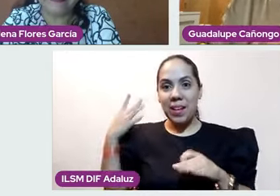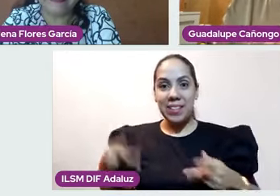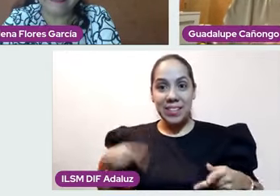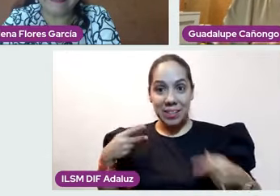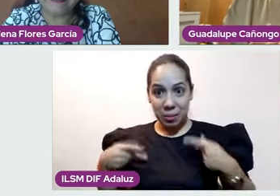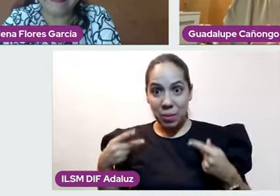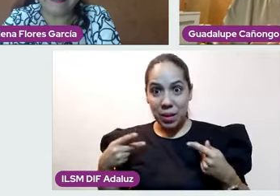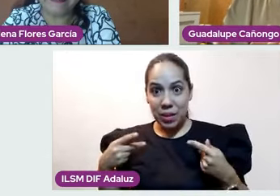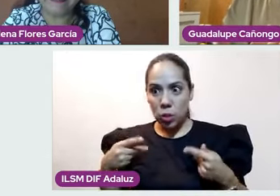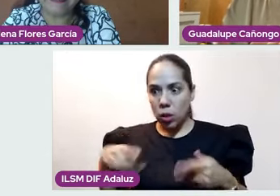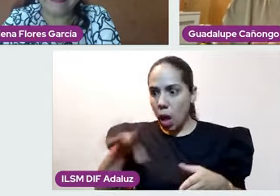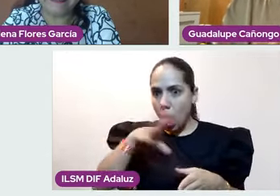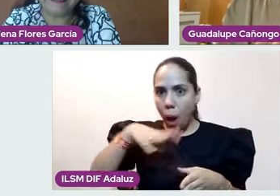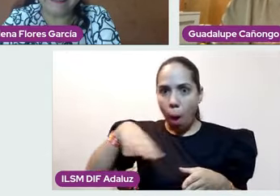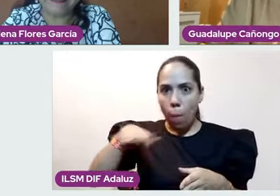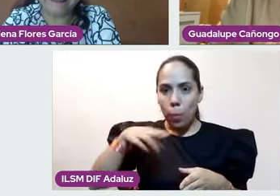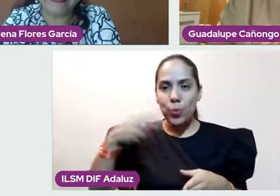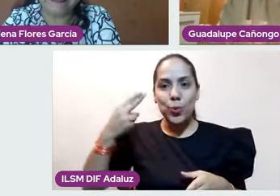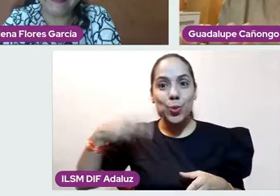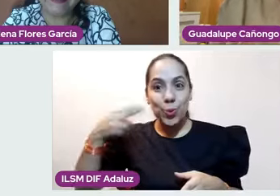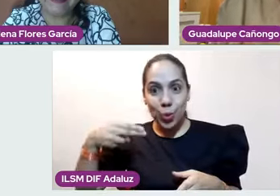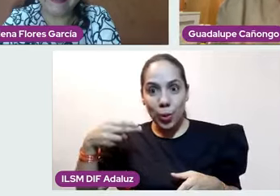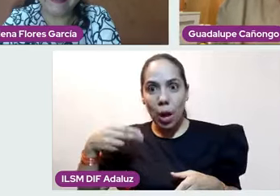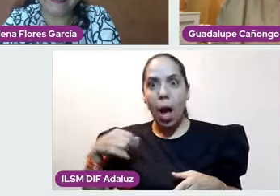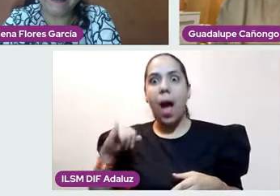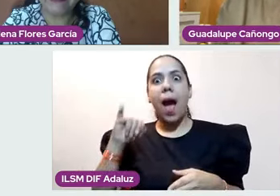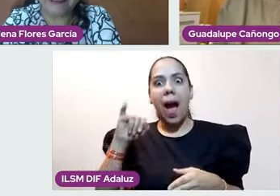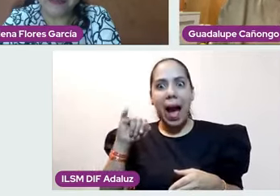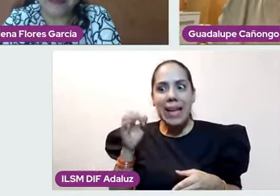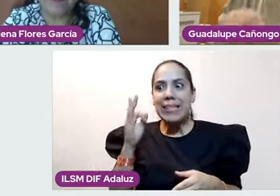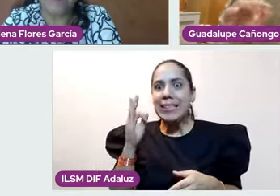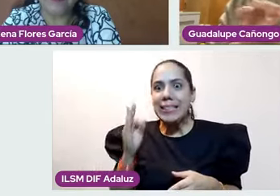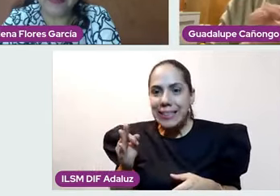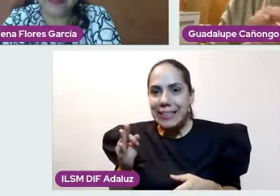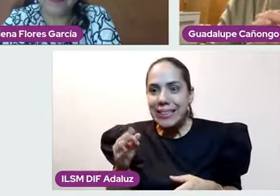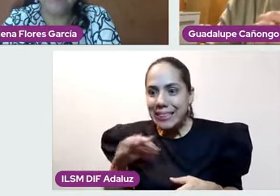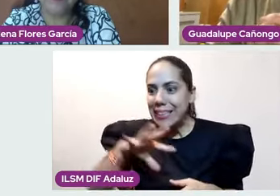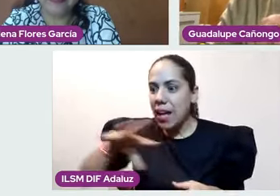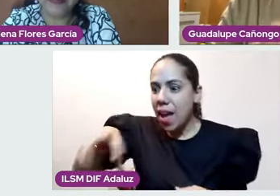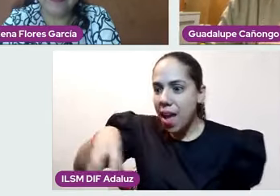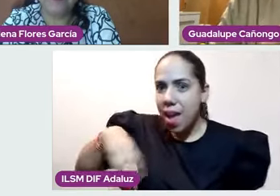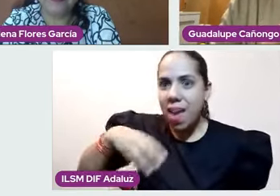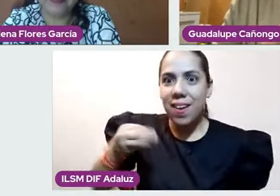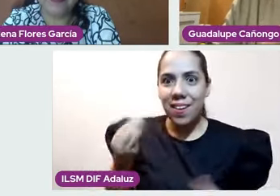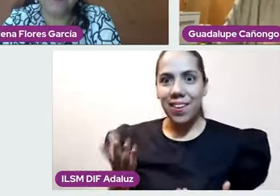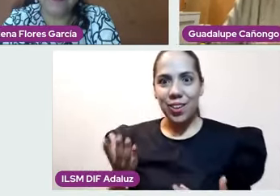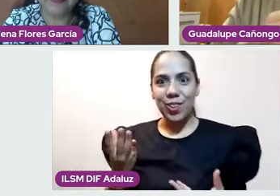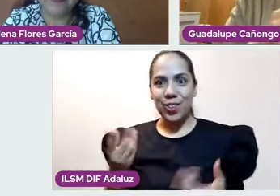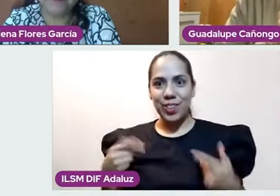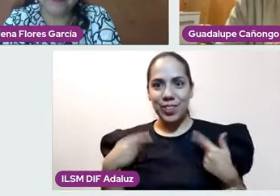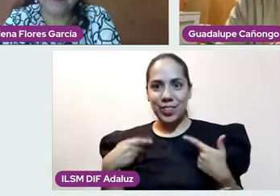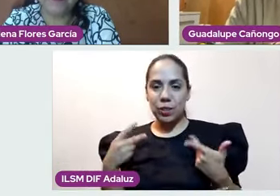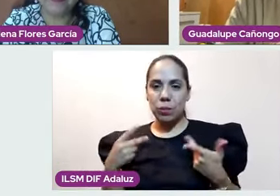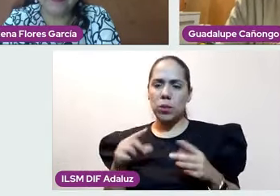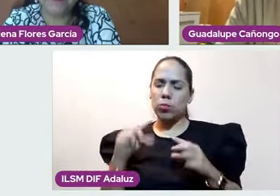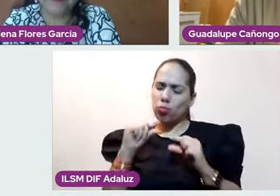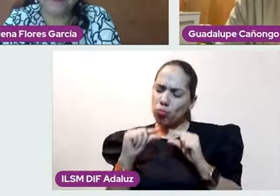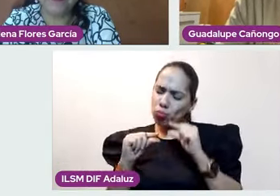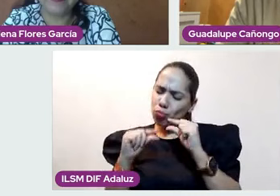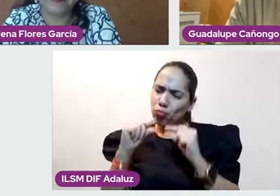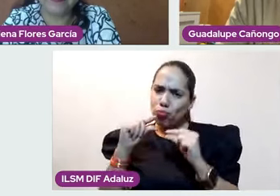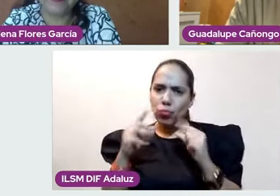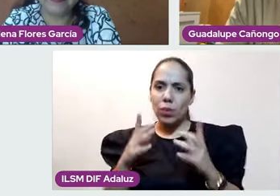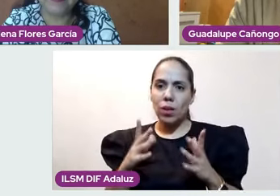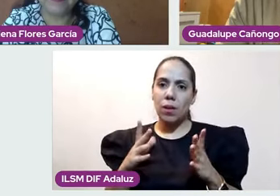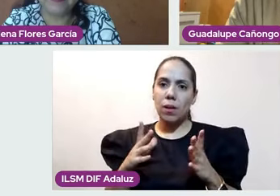Y resulta que sí. Y resulta que me reencuentro. Es muy poquito, desafortunadamente, es muy poquito